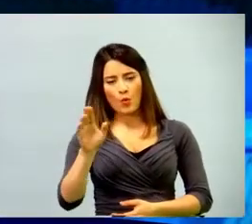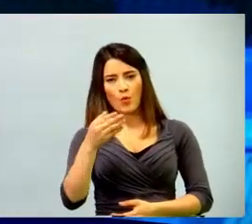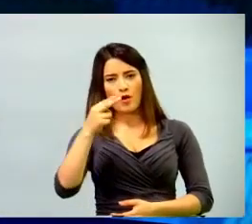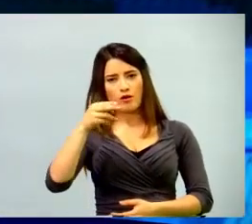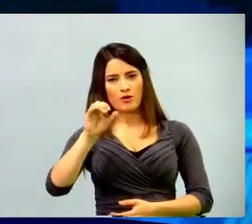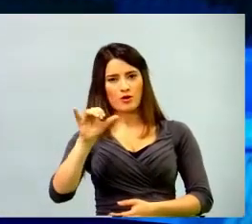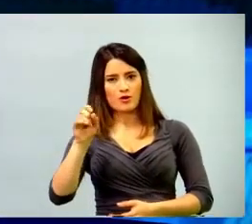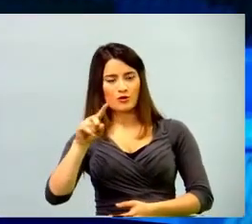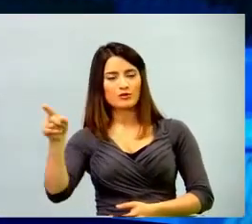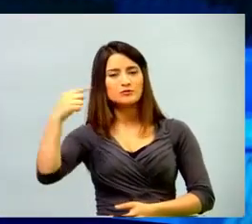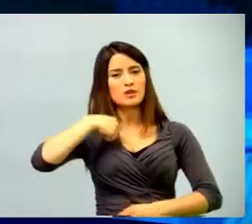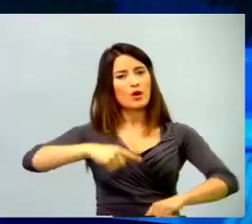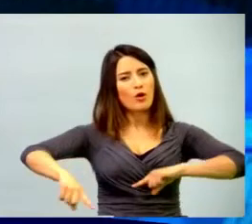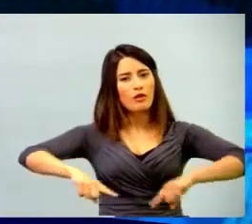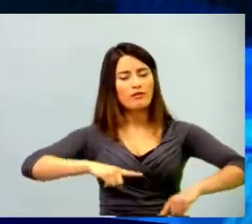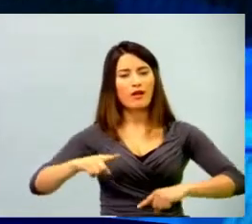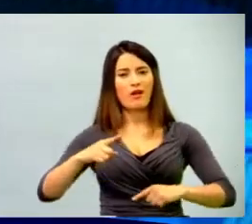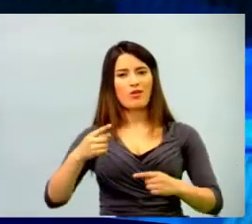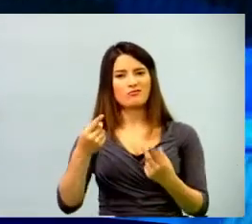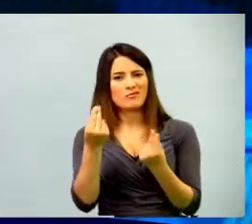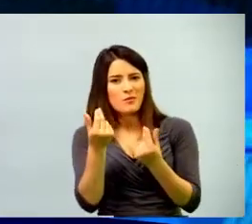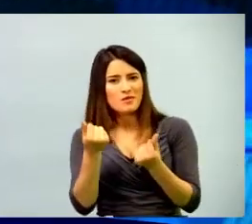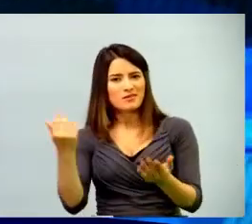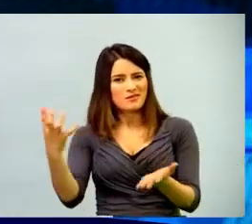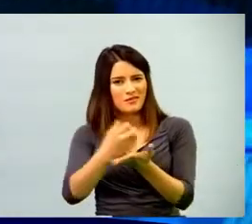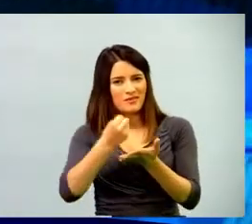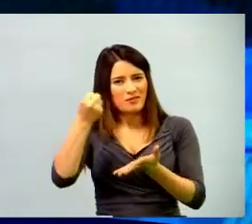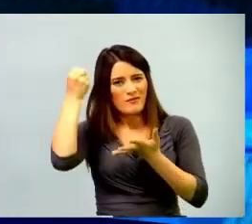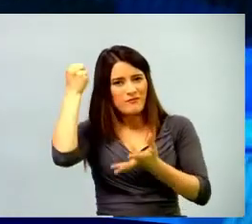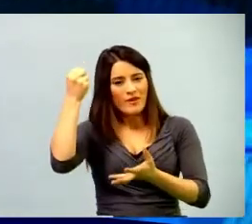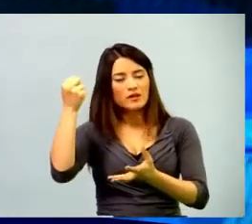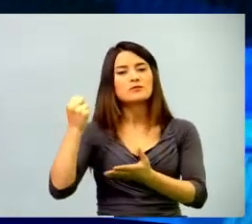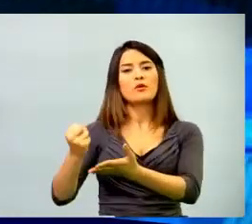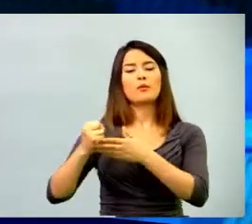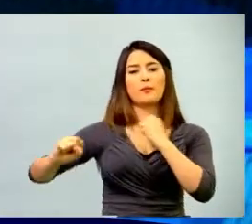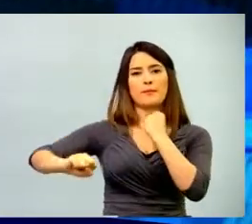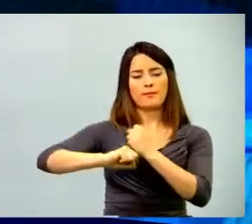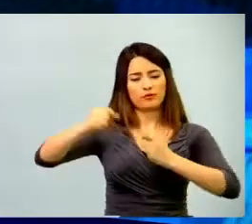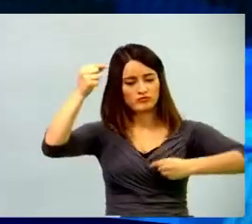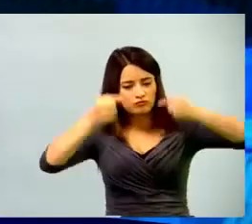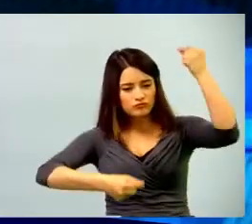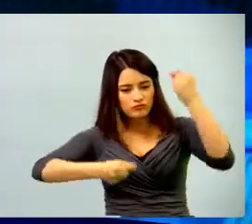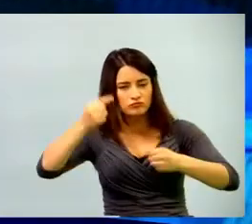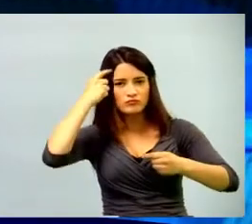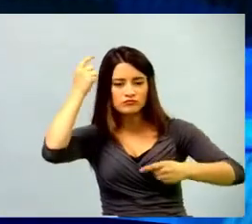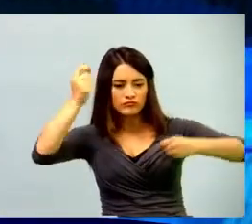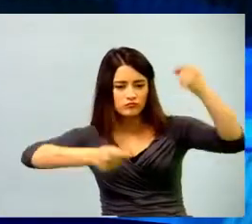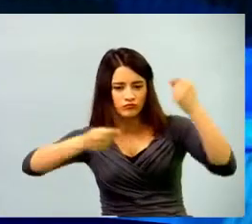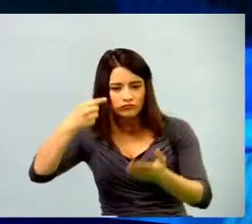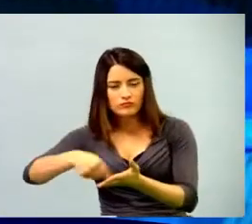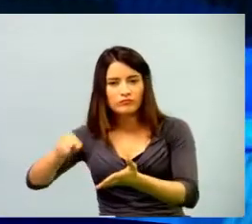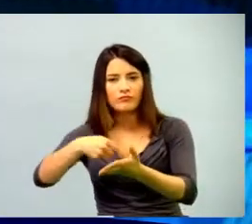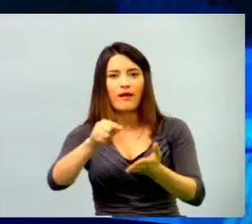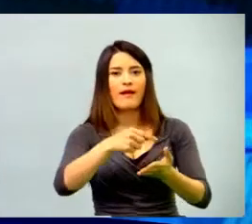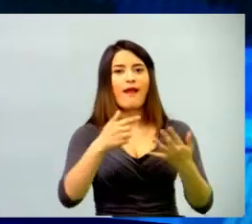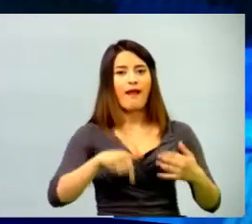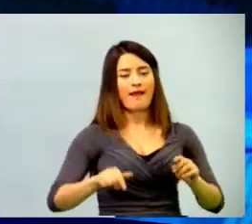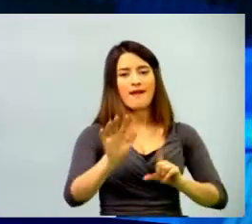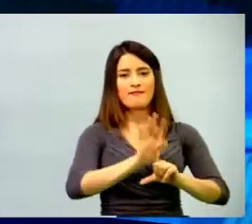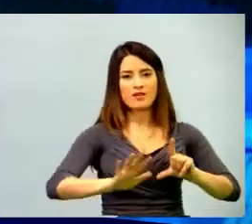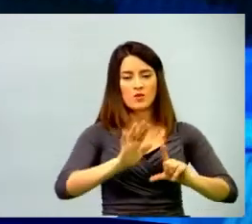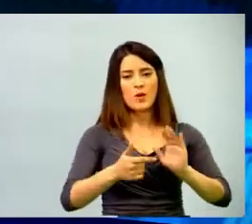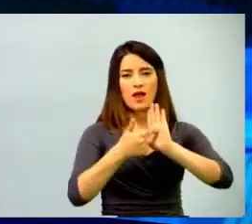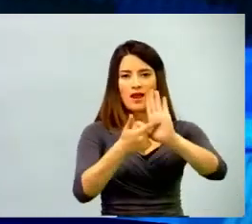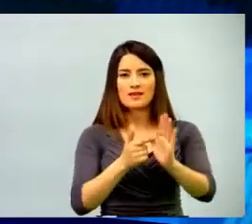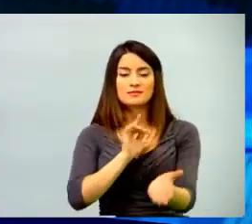nuestro coordinador administrativo y financiero, que también nos permite manejar los recursos para poder llevar todas estas experiencias virtuales y presenciales.